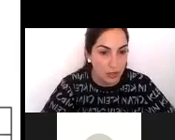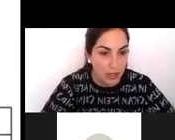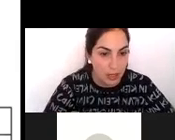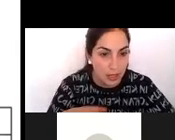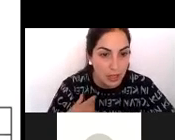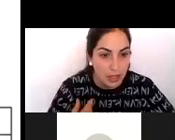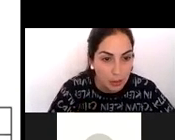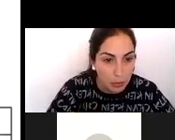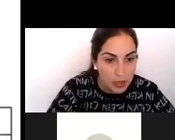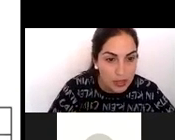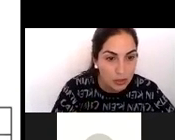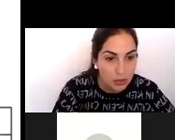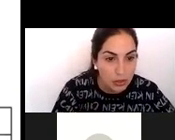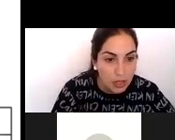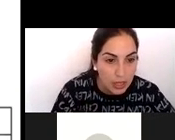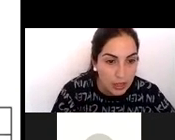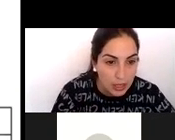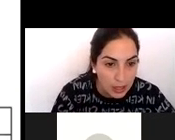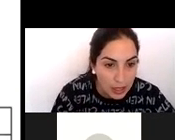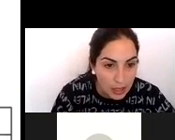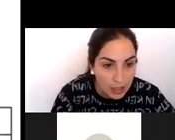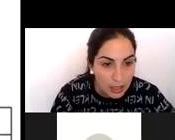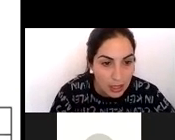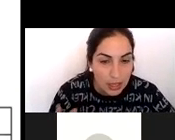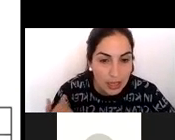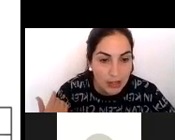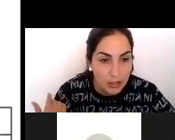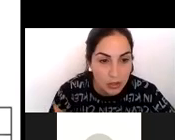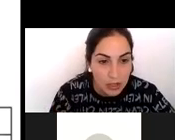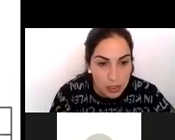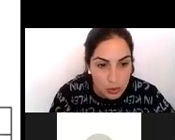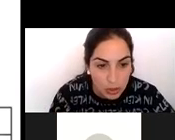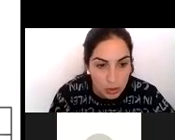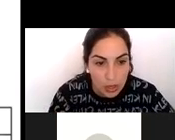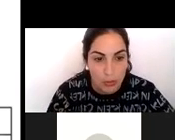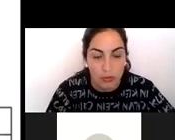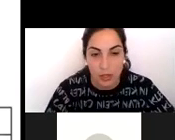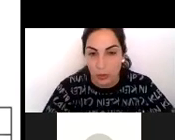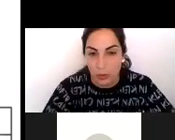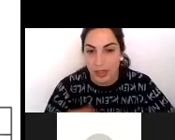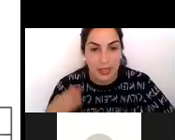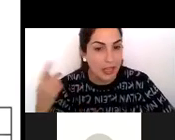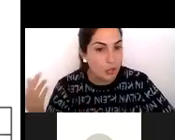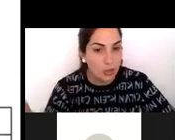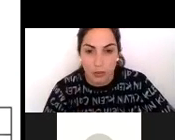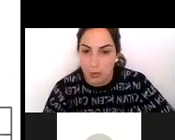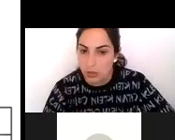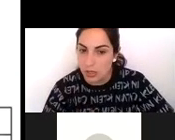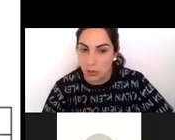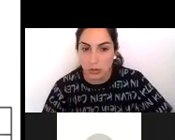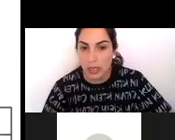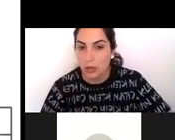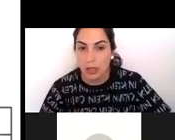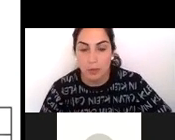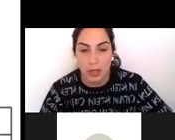secundaria. Después, cierto, esta idea de la victoria resucitó al profe Rueda y ahí toda la información